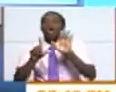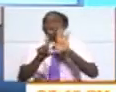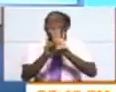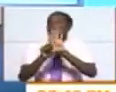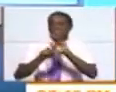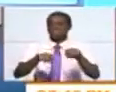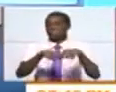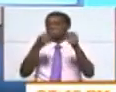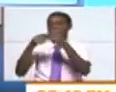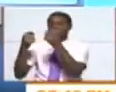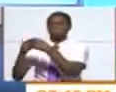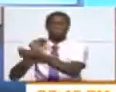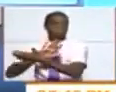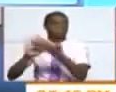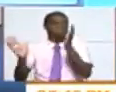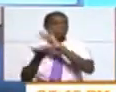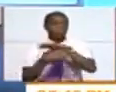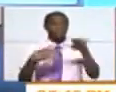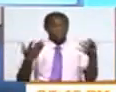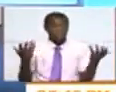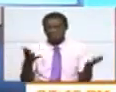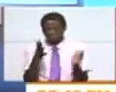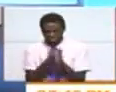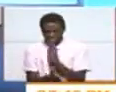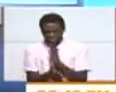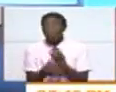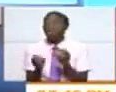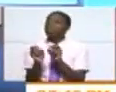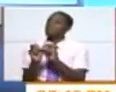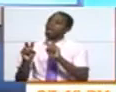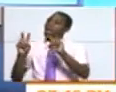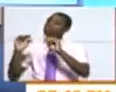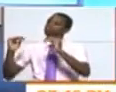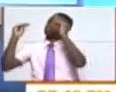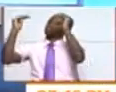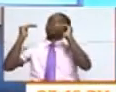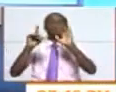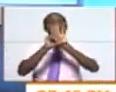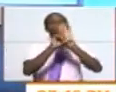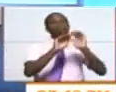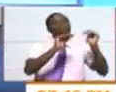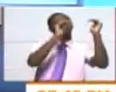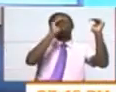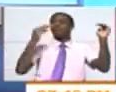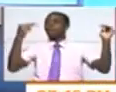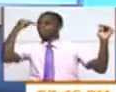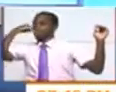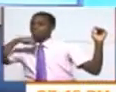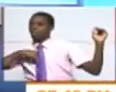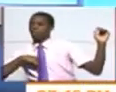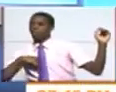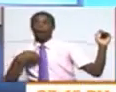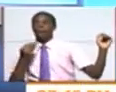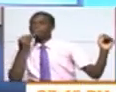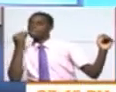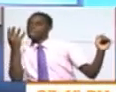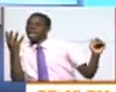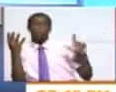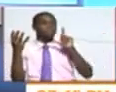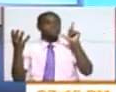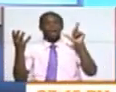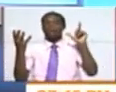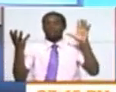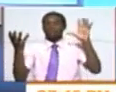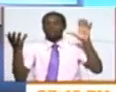decir, hay que trastocar, poner al revés los valores morales, el bien y el mal. Nada es malo, nada es